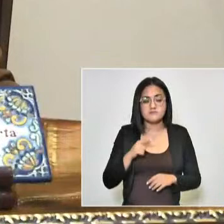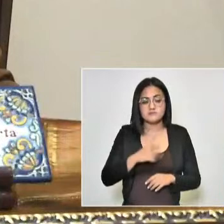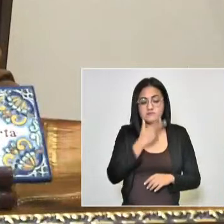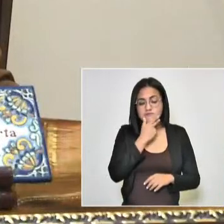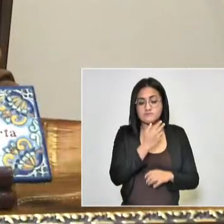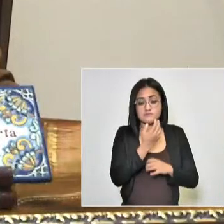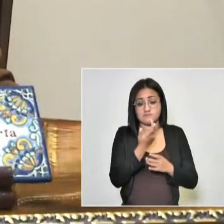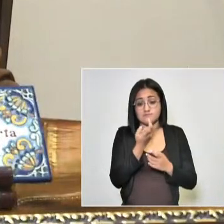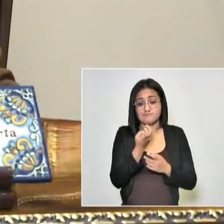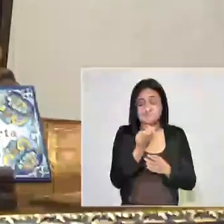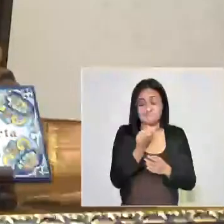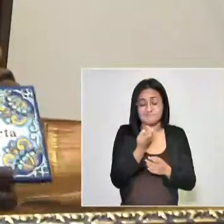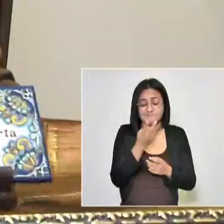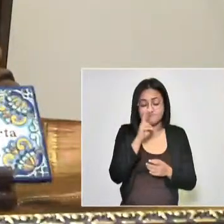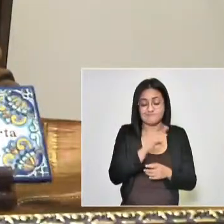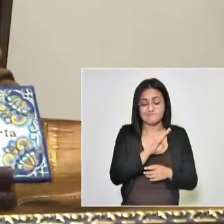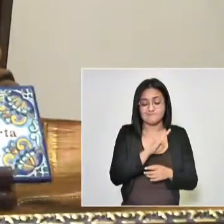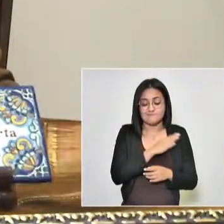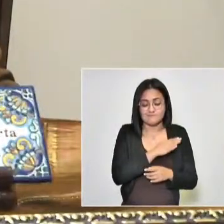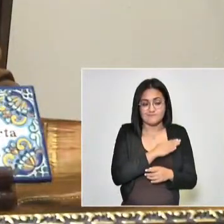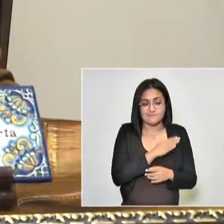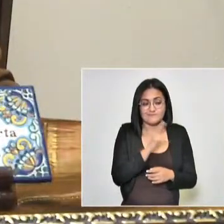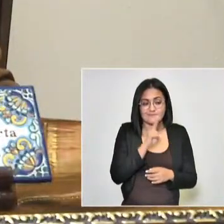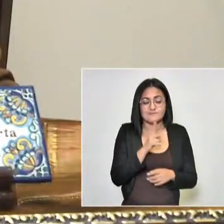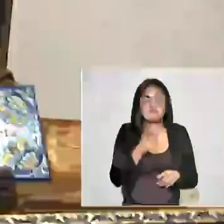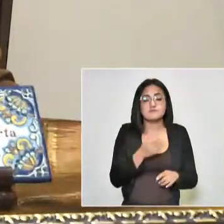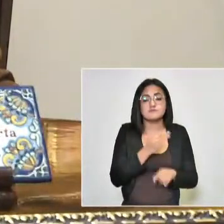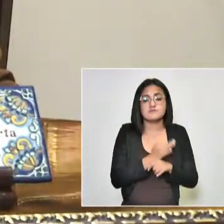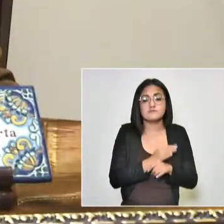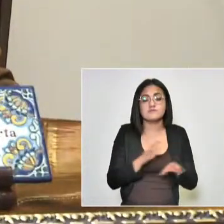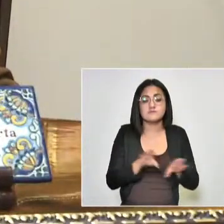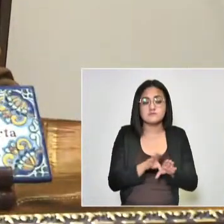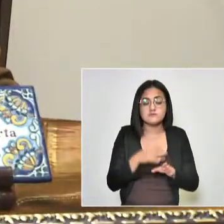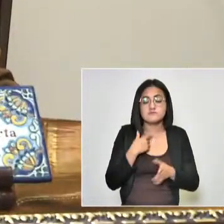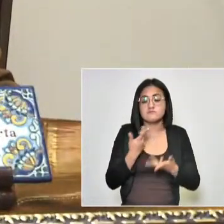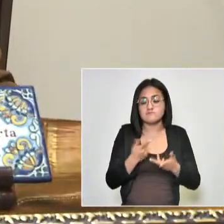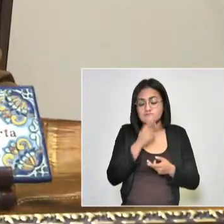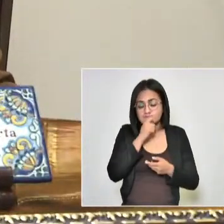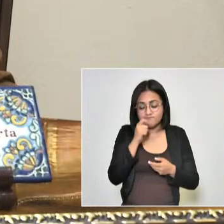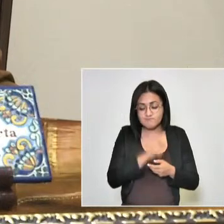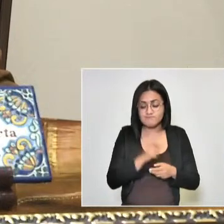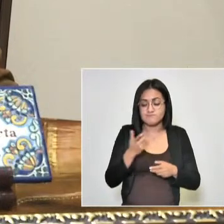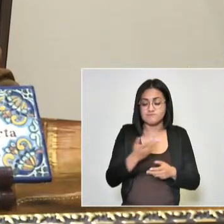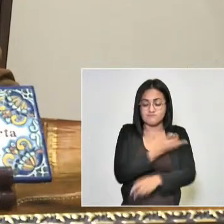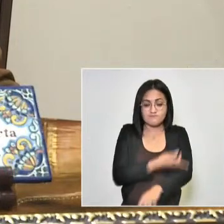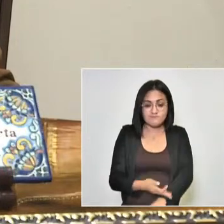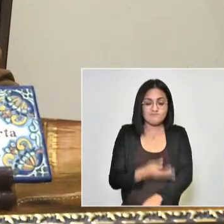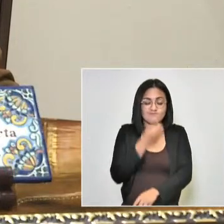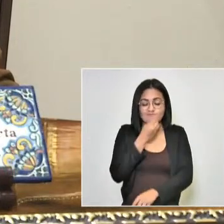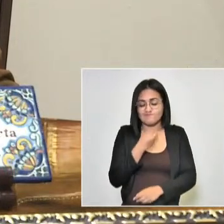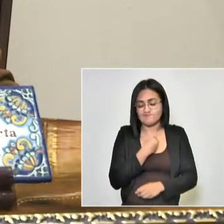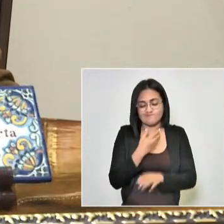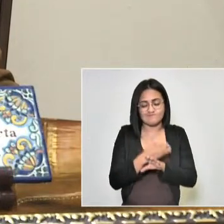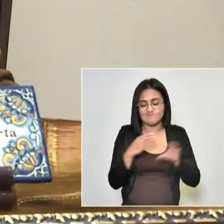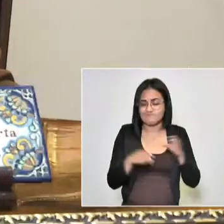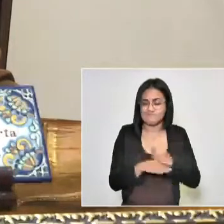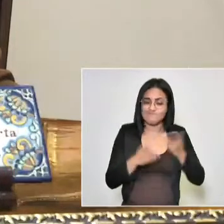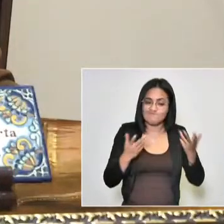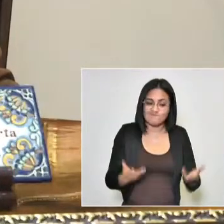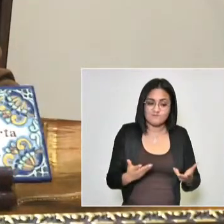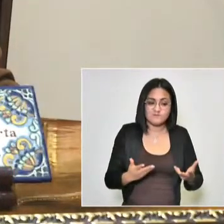educado. Y con él hablamos de cosas de la familia, de amistad, de muchos